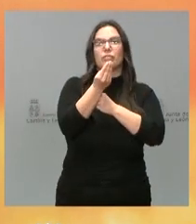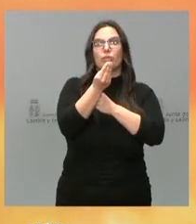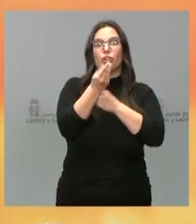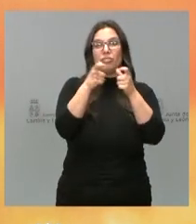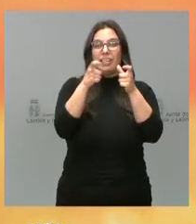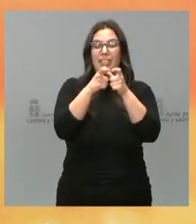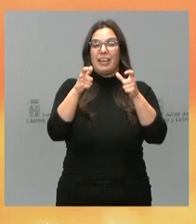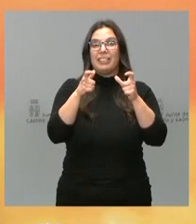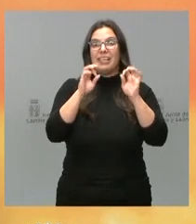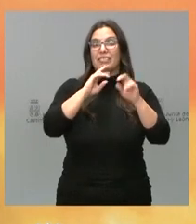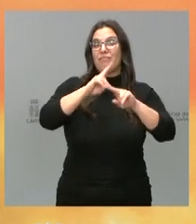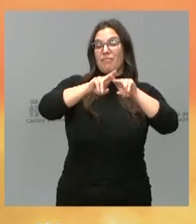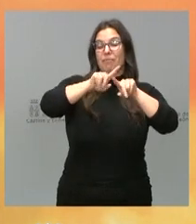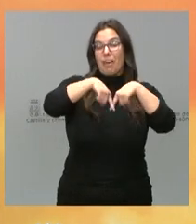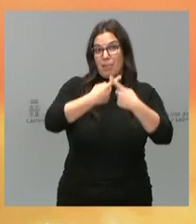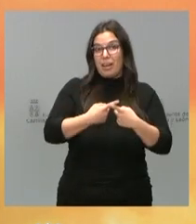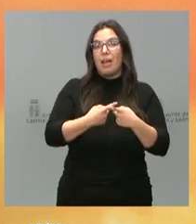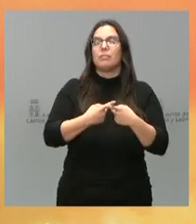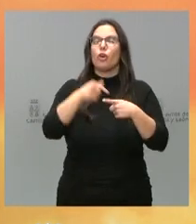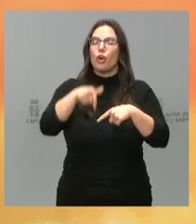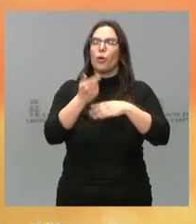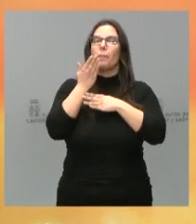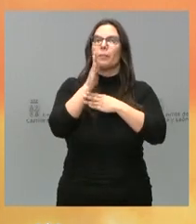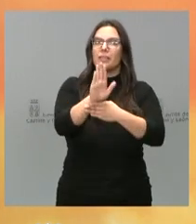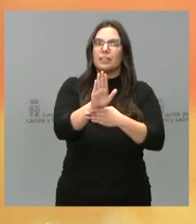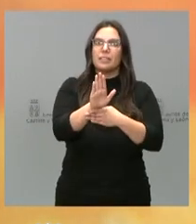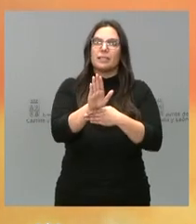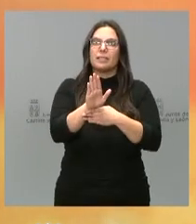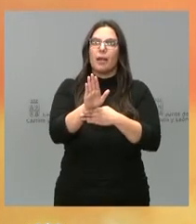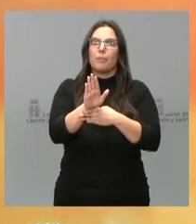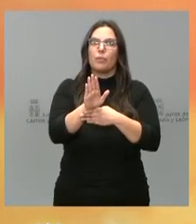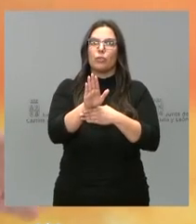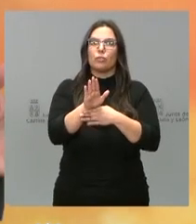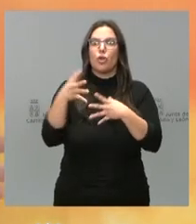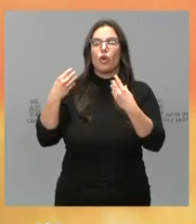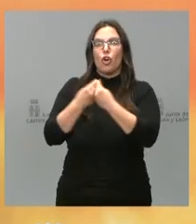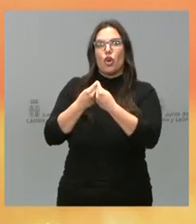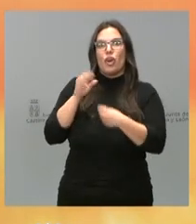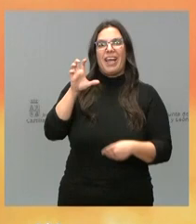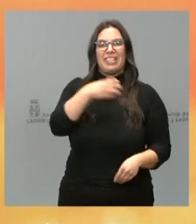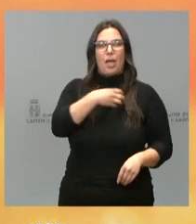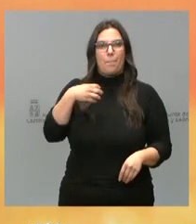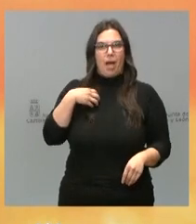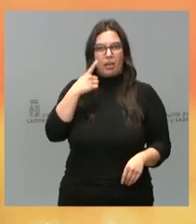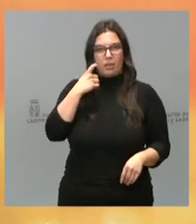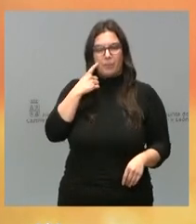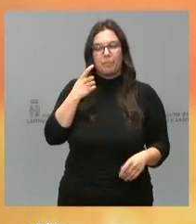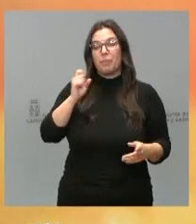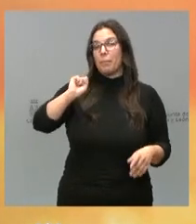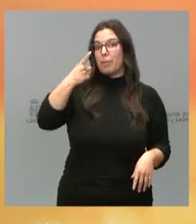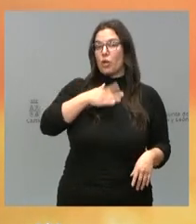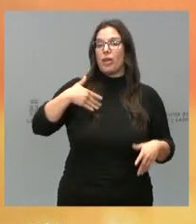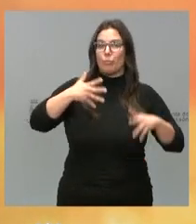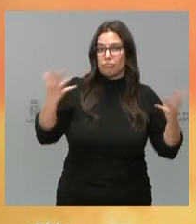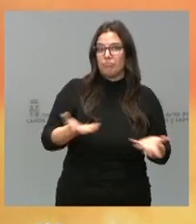de familia que presentamos de la mano de caixabam bueno por un lado fomentar